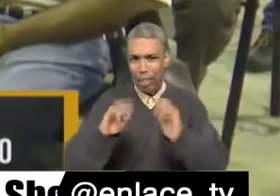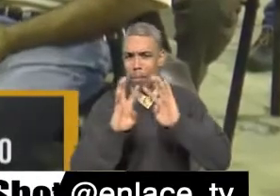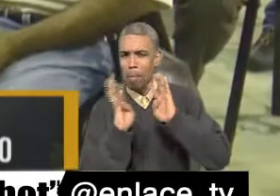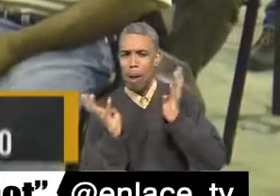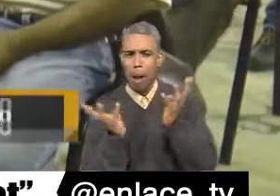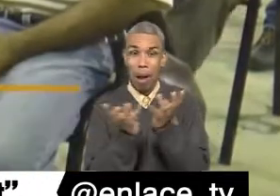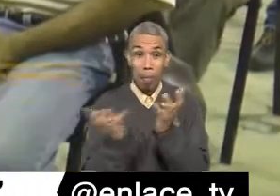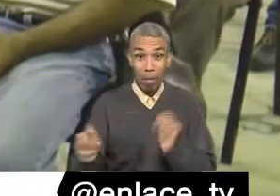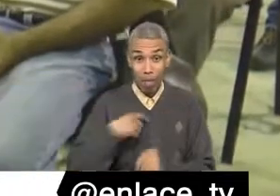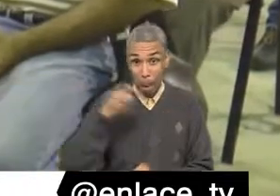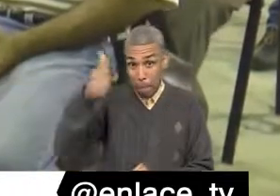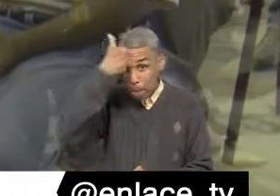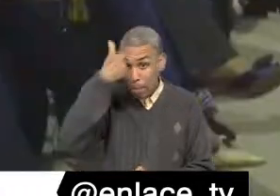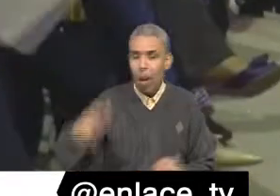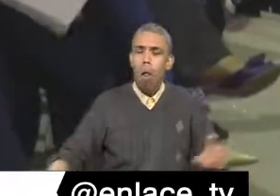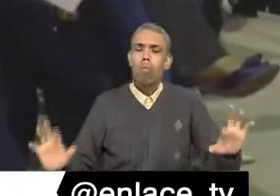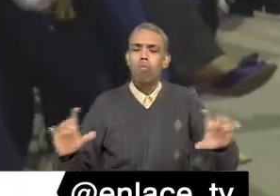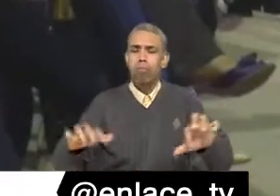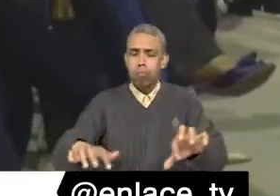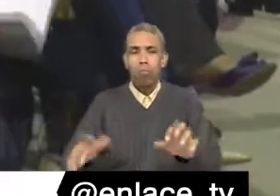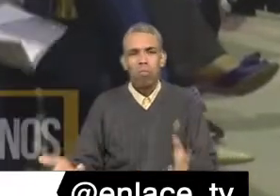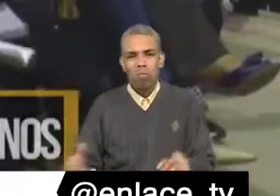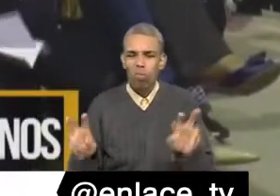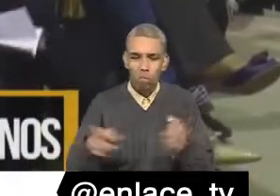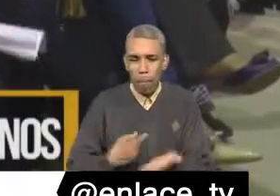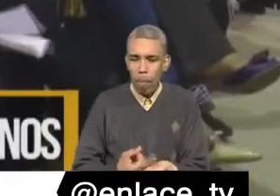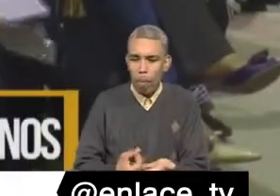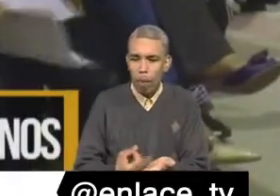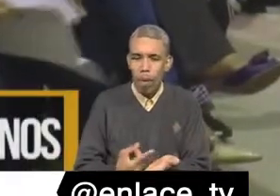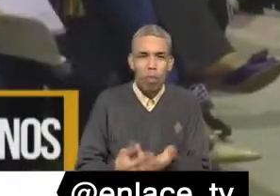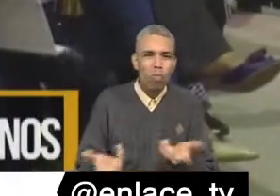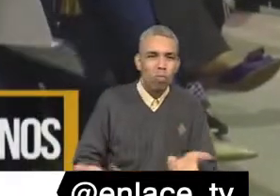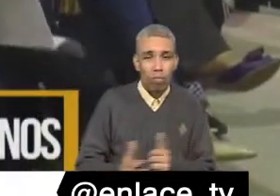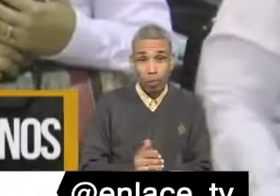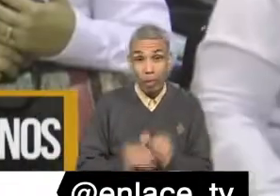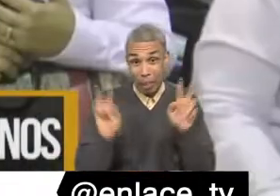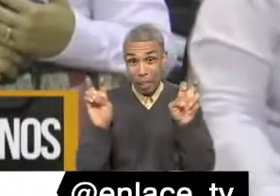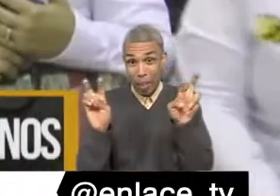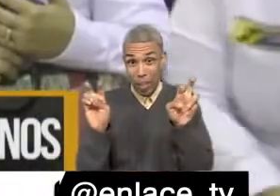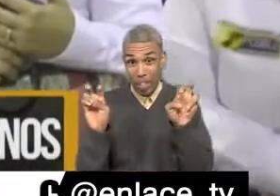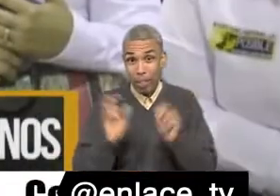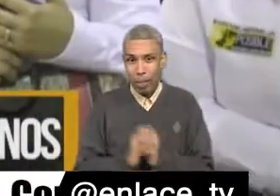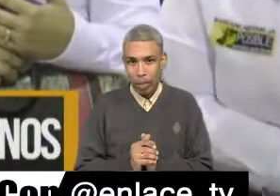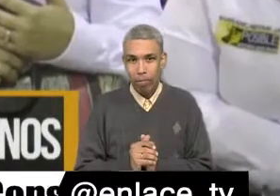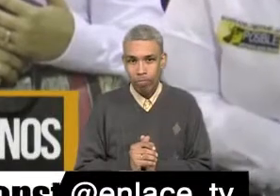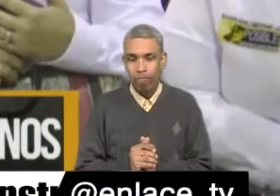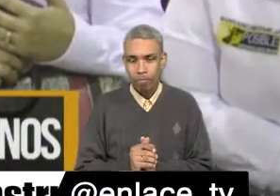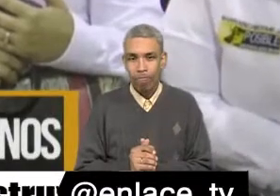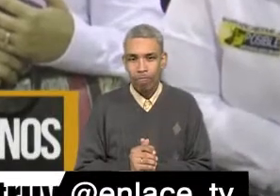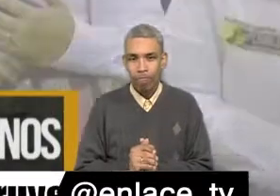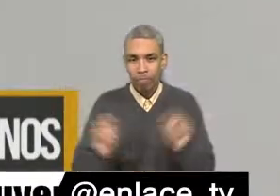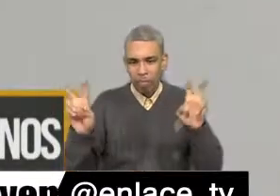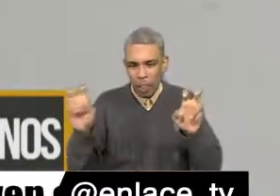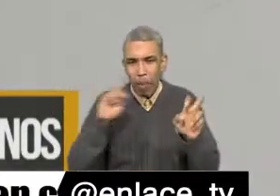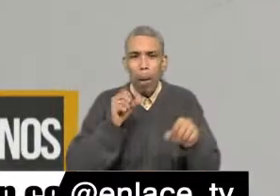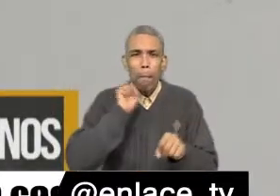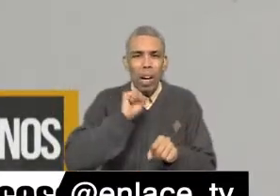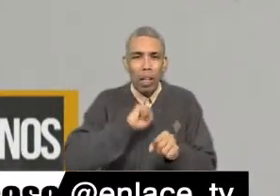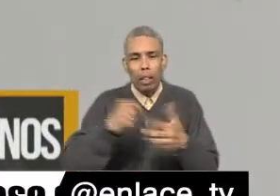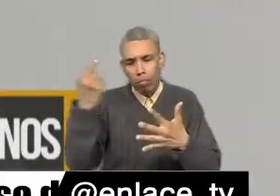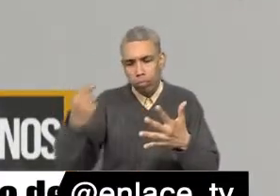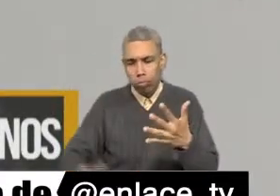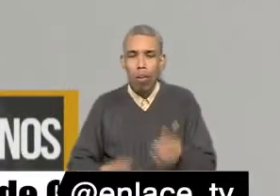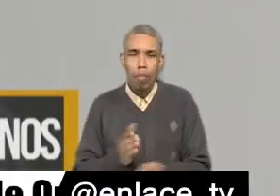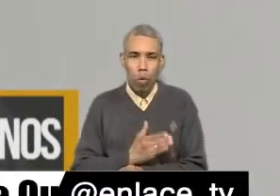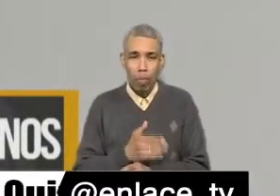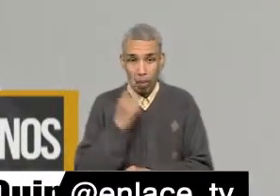analizar temas que afectan el desarrollo de Barranca Bermeja y la región. 2 senadores y 4 representantes se dan cita en esta cumbre. El senador liberal Horacio José Serpa y